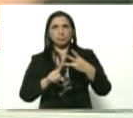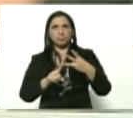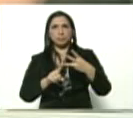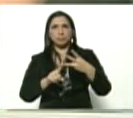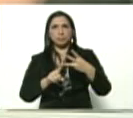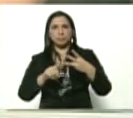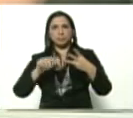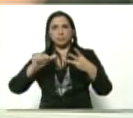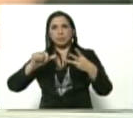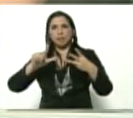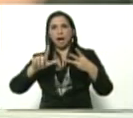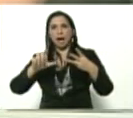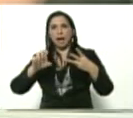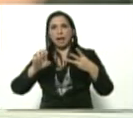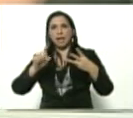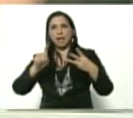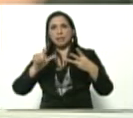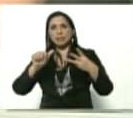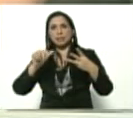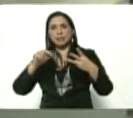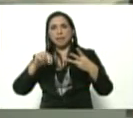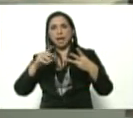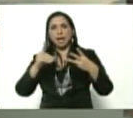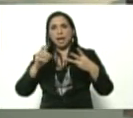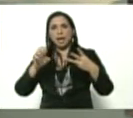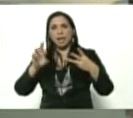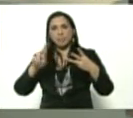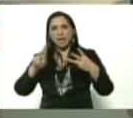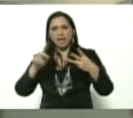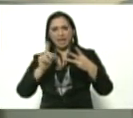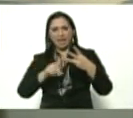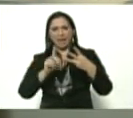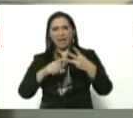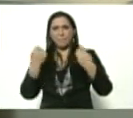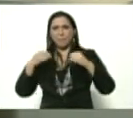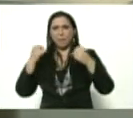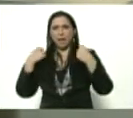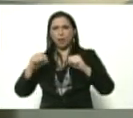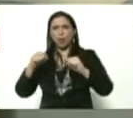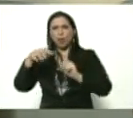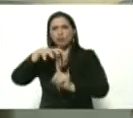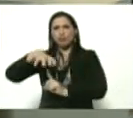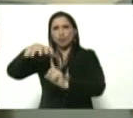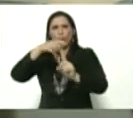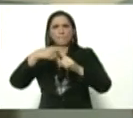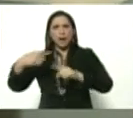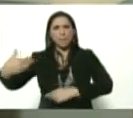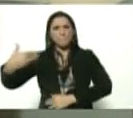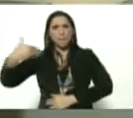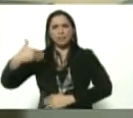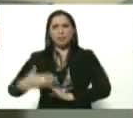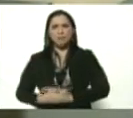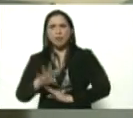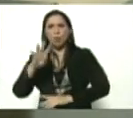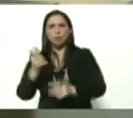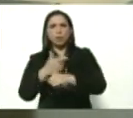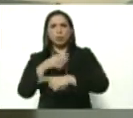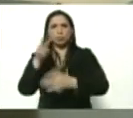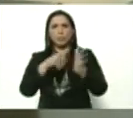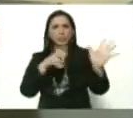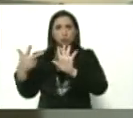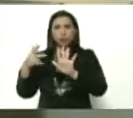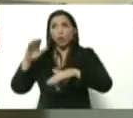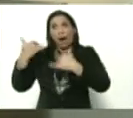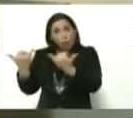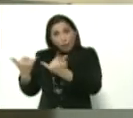y Alexander Russo, el que preparó el dron para matarme el 4 de agosto del 2018. Están a